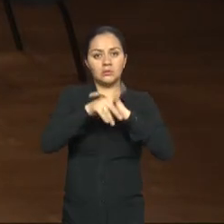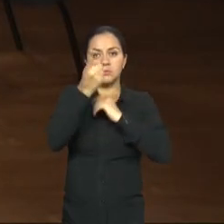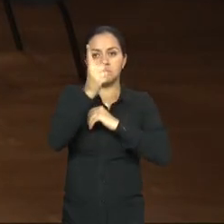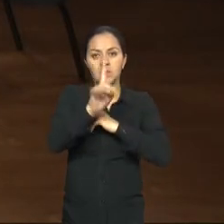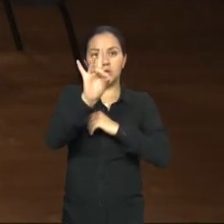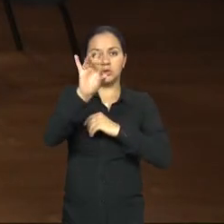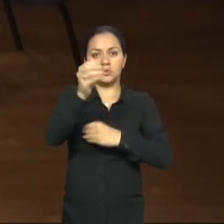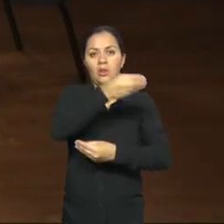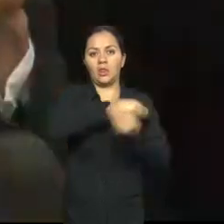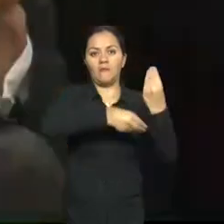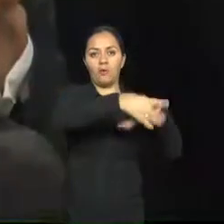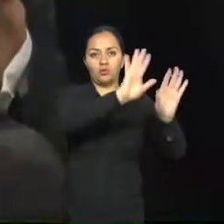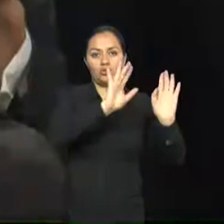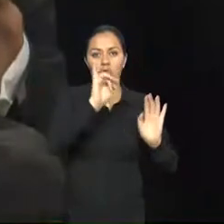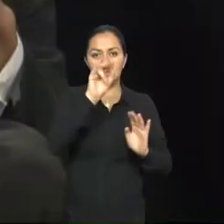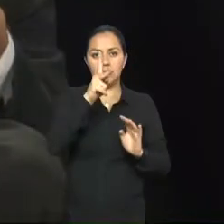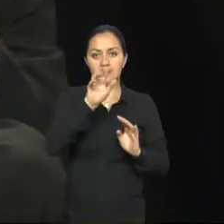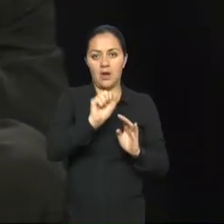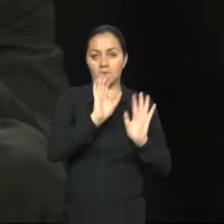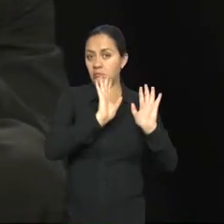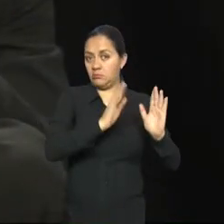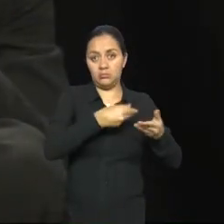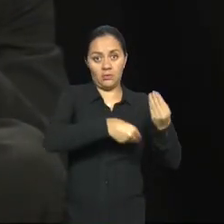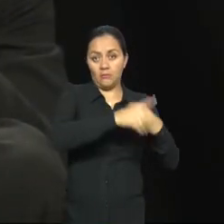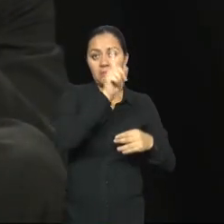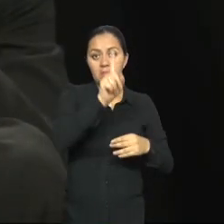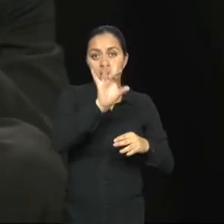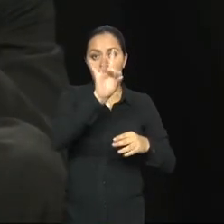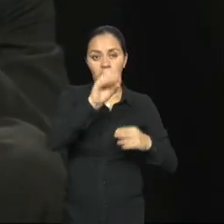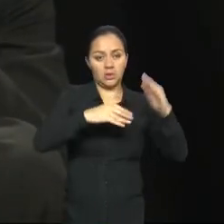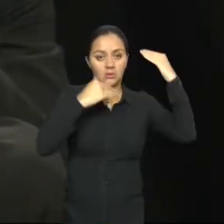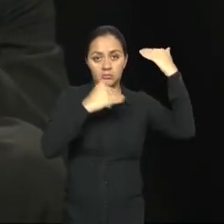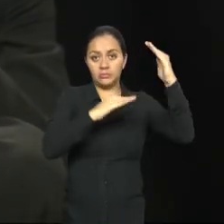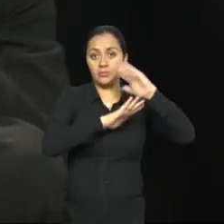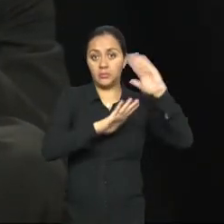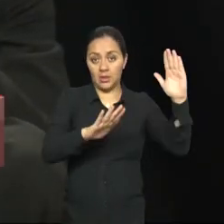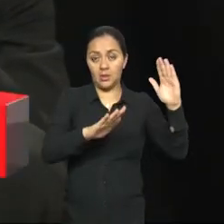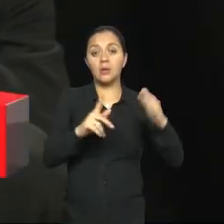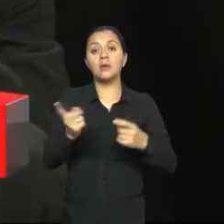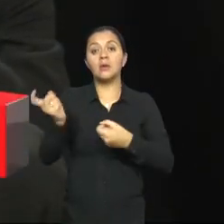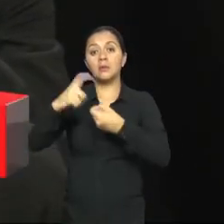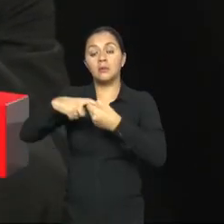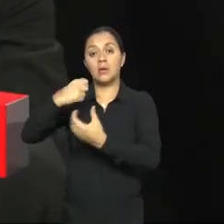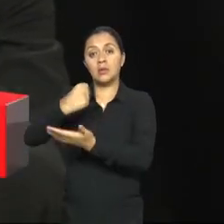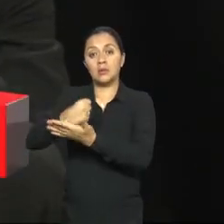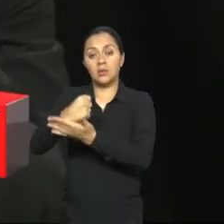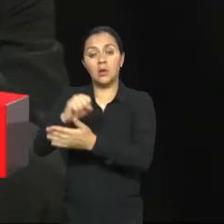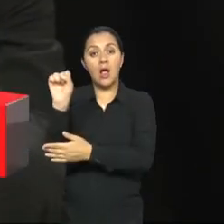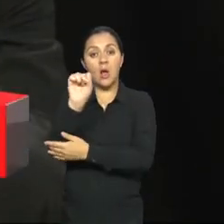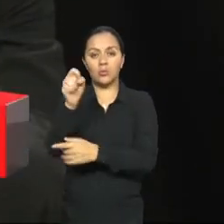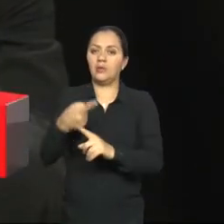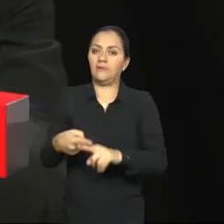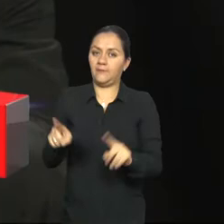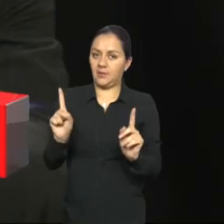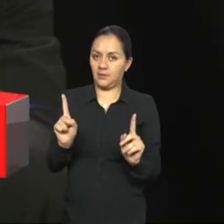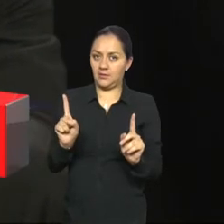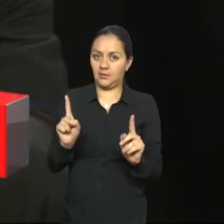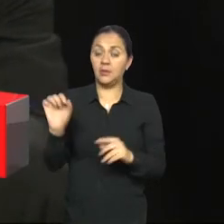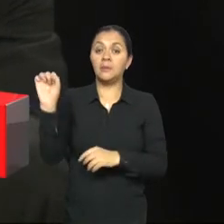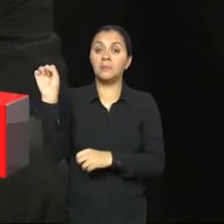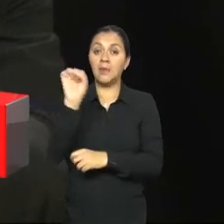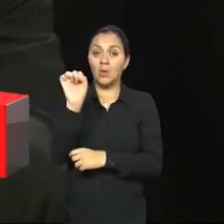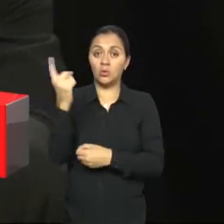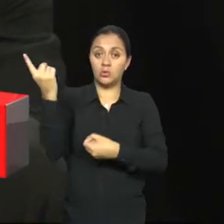tener la devolución. Ahora, los beneficios que tú tienes en el momento de matriculación vehicular, partamos de algo. La matriculación vehicular